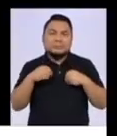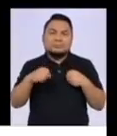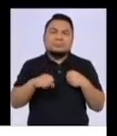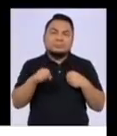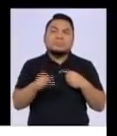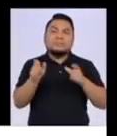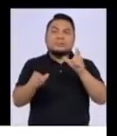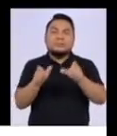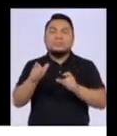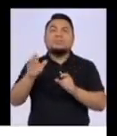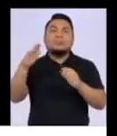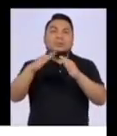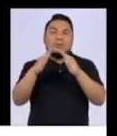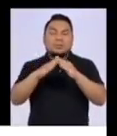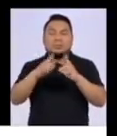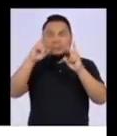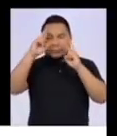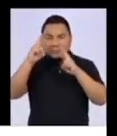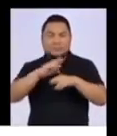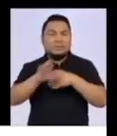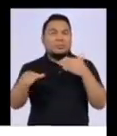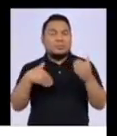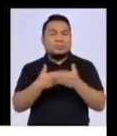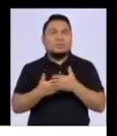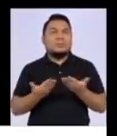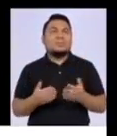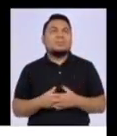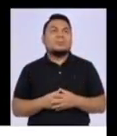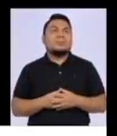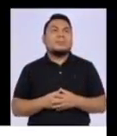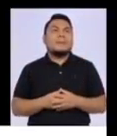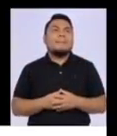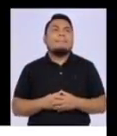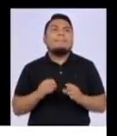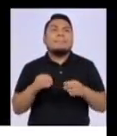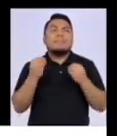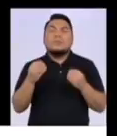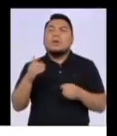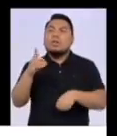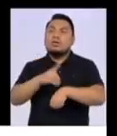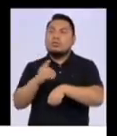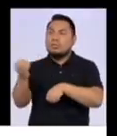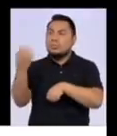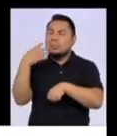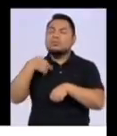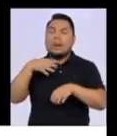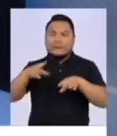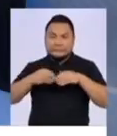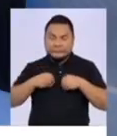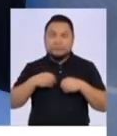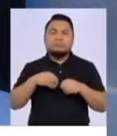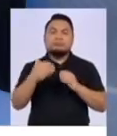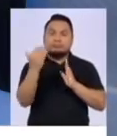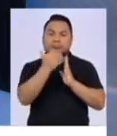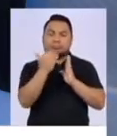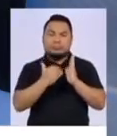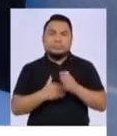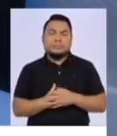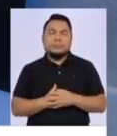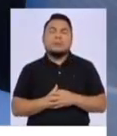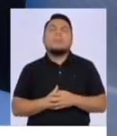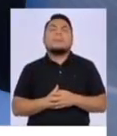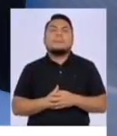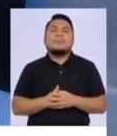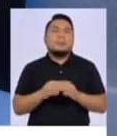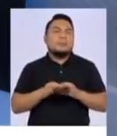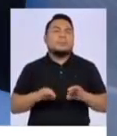personas quedándonos en casa, cumpliéndolo con lo que dice el gobierno, con lo que dicen los doctores. Qué importante este mensaje que das,